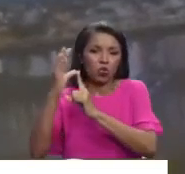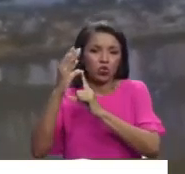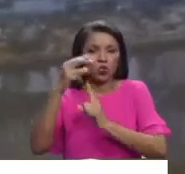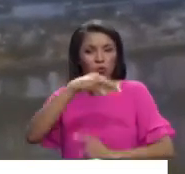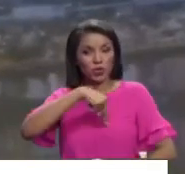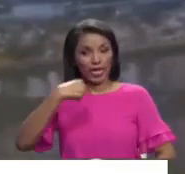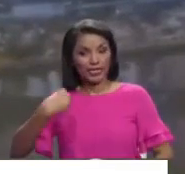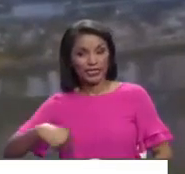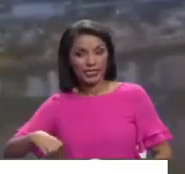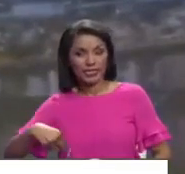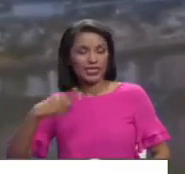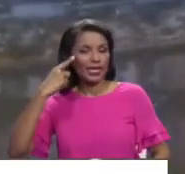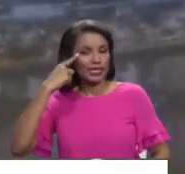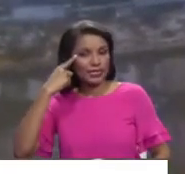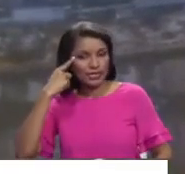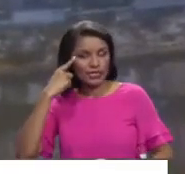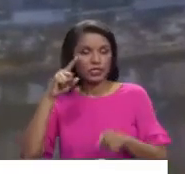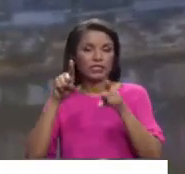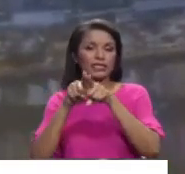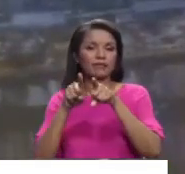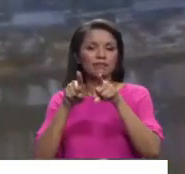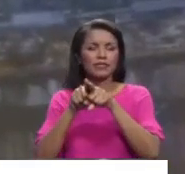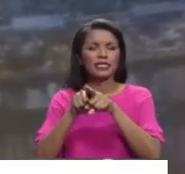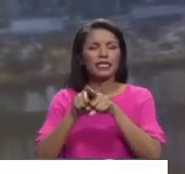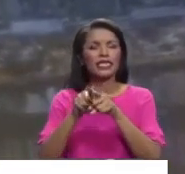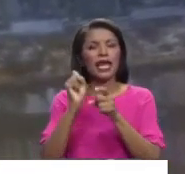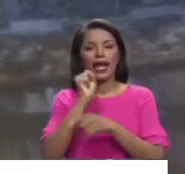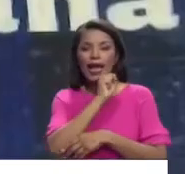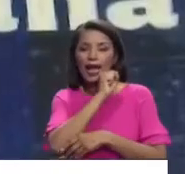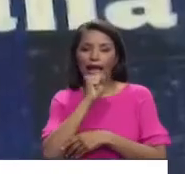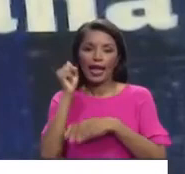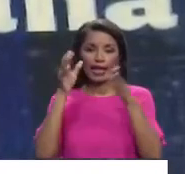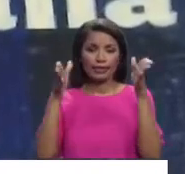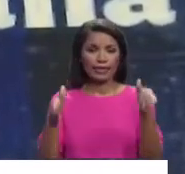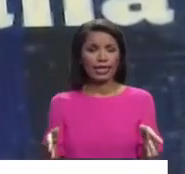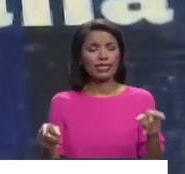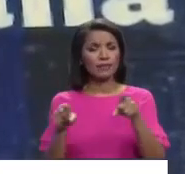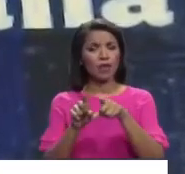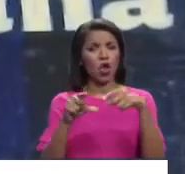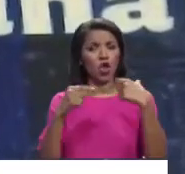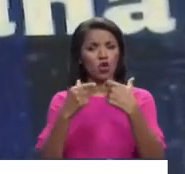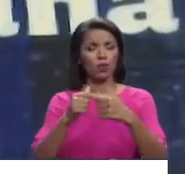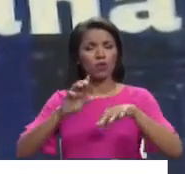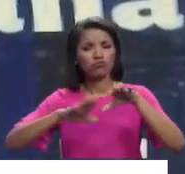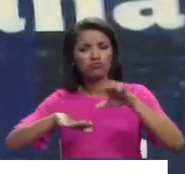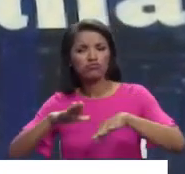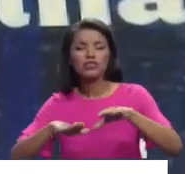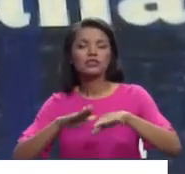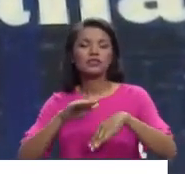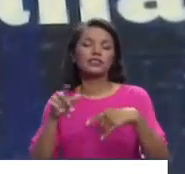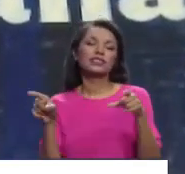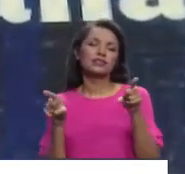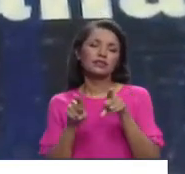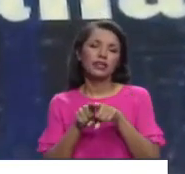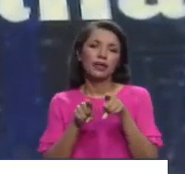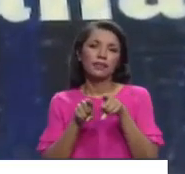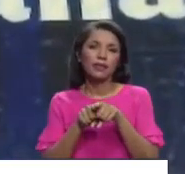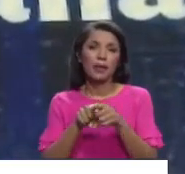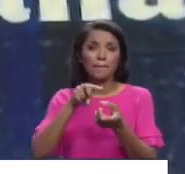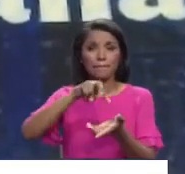danza de leones chinos, vamos a tener artistas en vivo, vamos a tener grupos musicales en vivo, vamos a tener